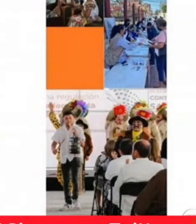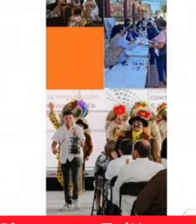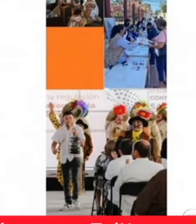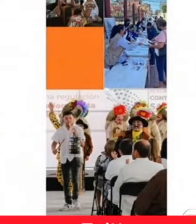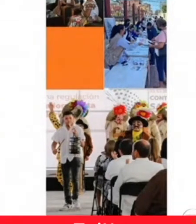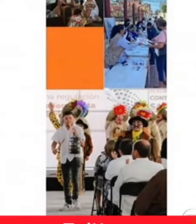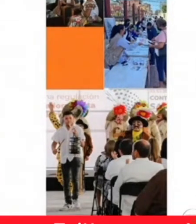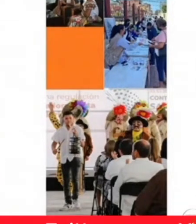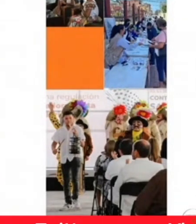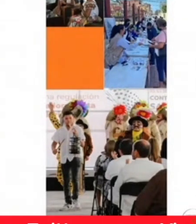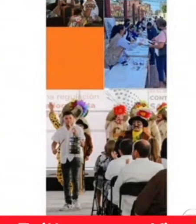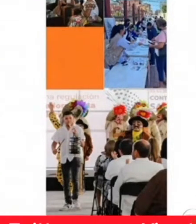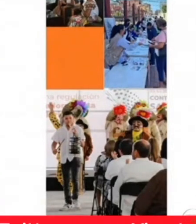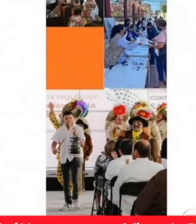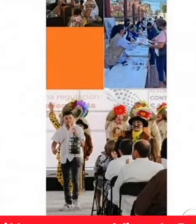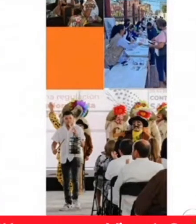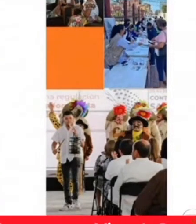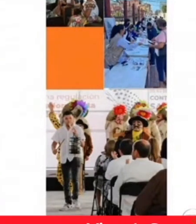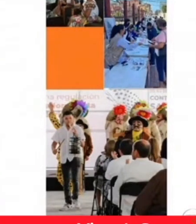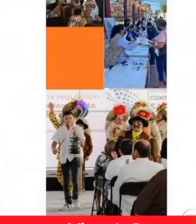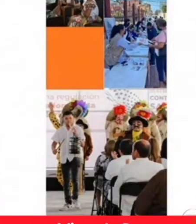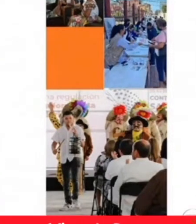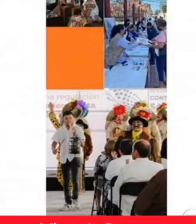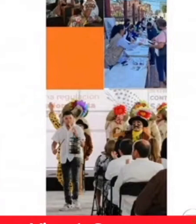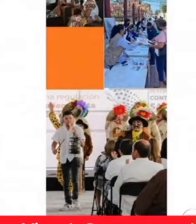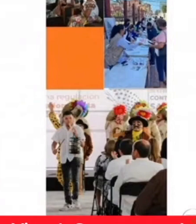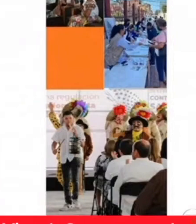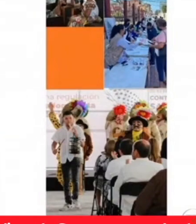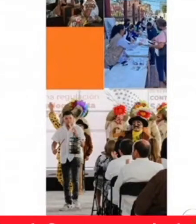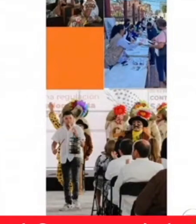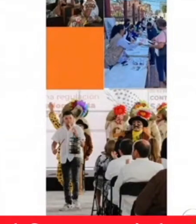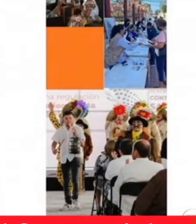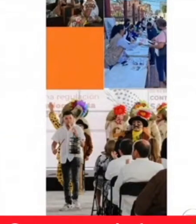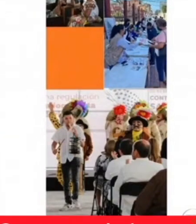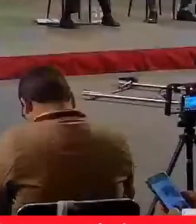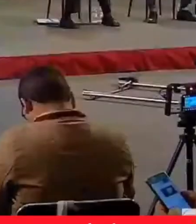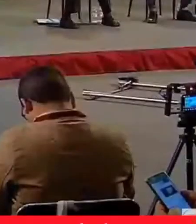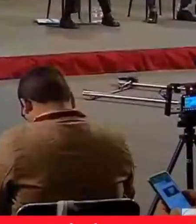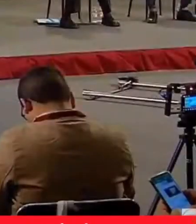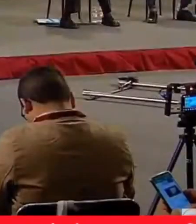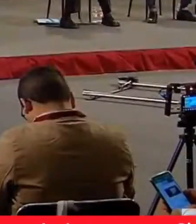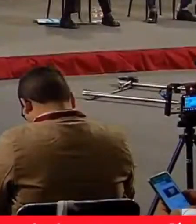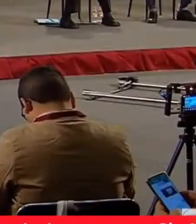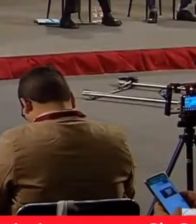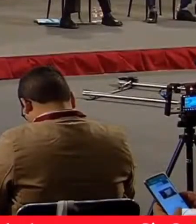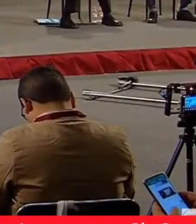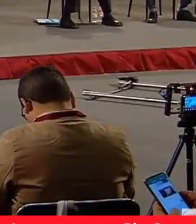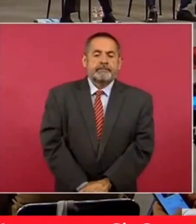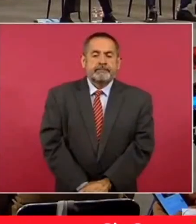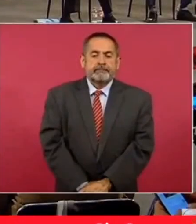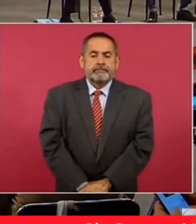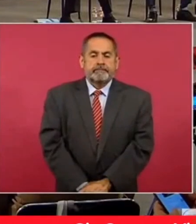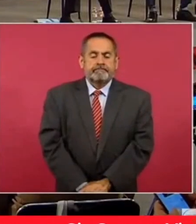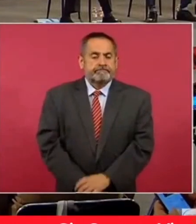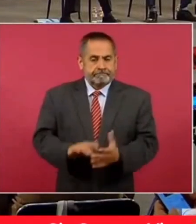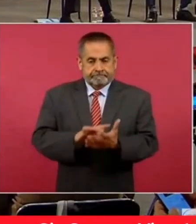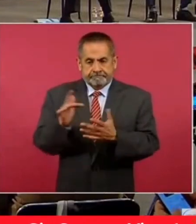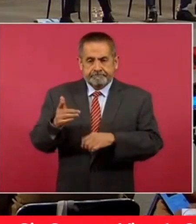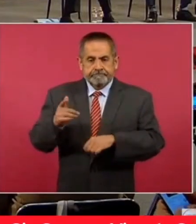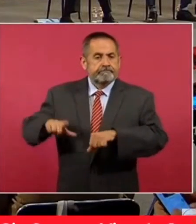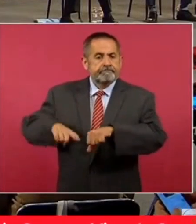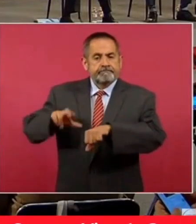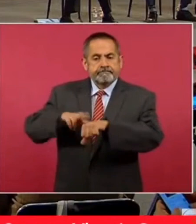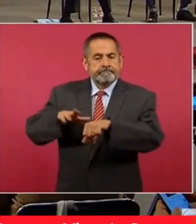sanitario en nuestra Secretaría de Salud en Acapulco. Agradecemos el apoyo incondicional, por supuesto, de la